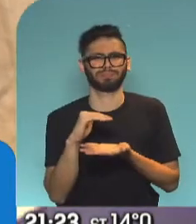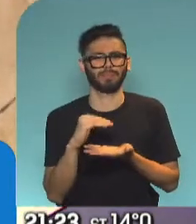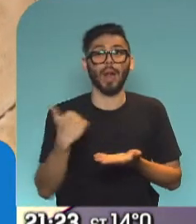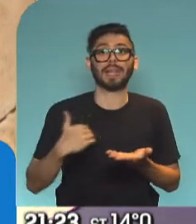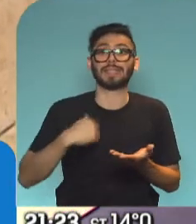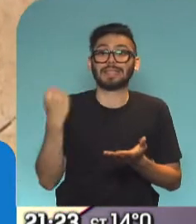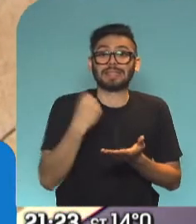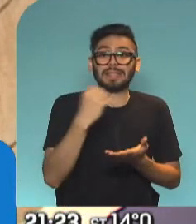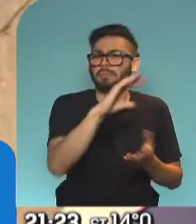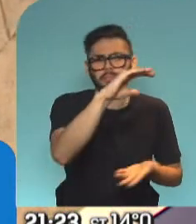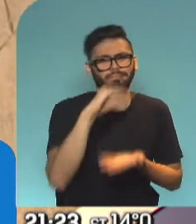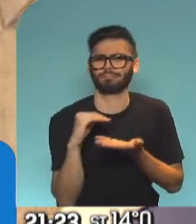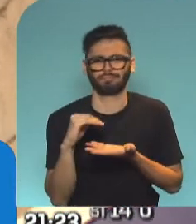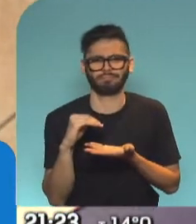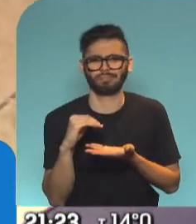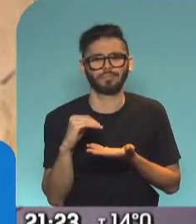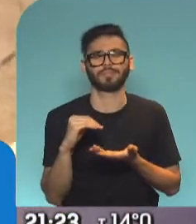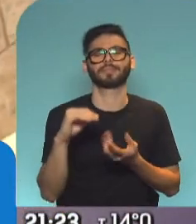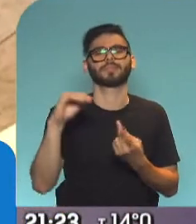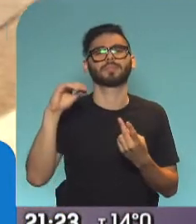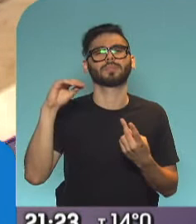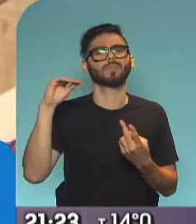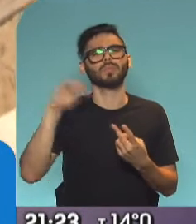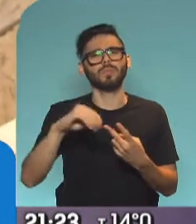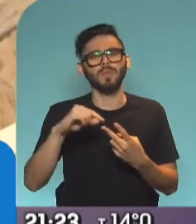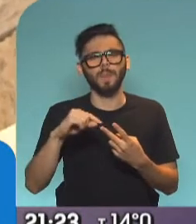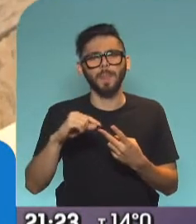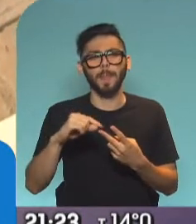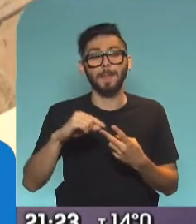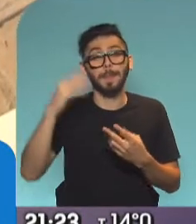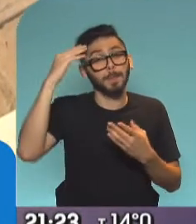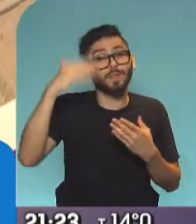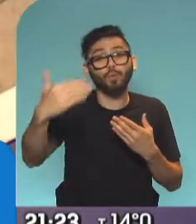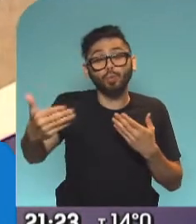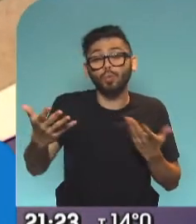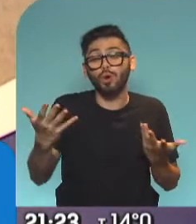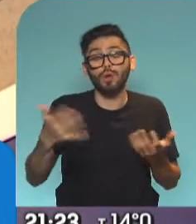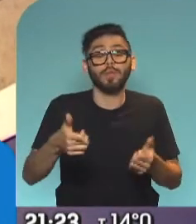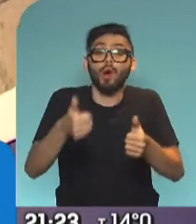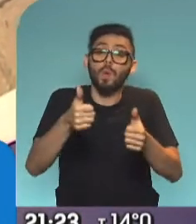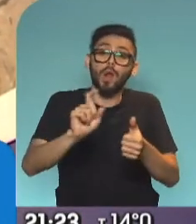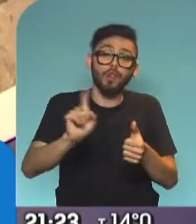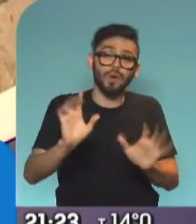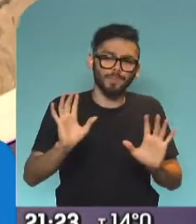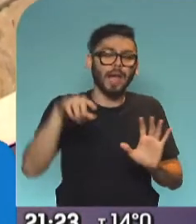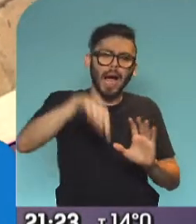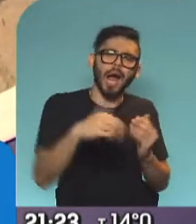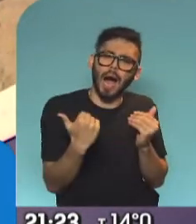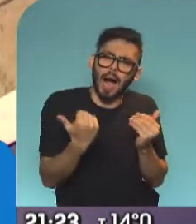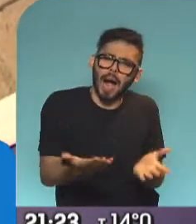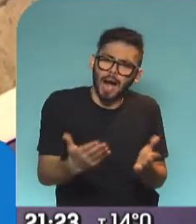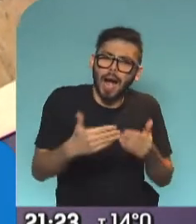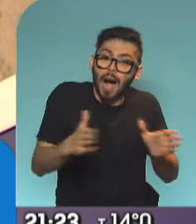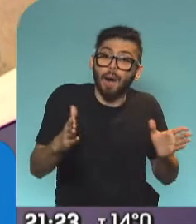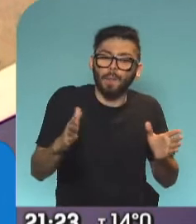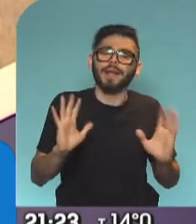como el agua. Y las perspectivas para adelante no son buenas. Independientemente de esta posibilidad que se presente de